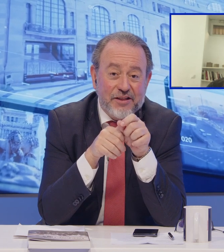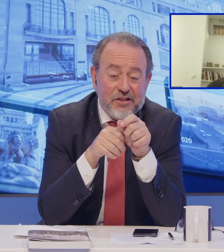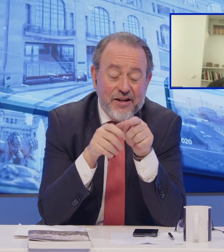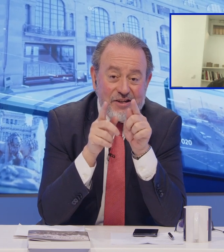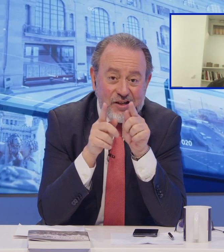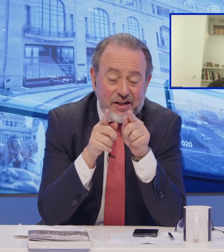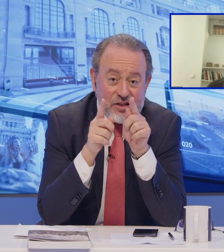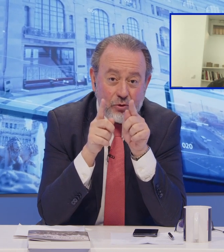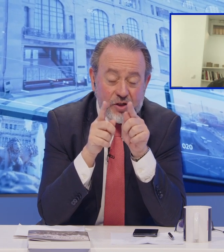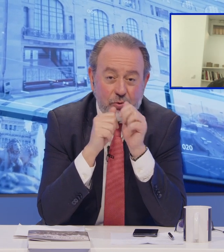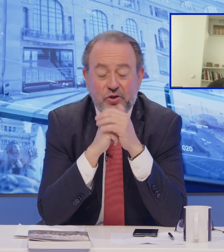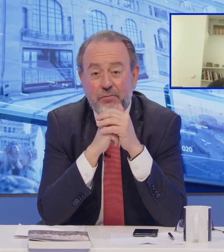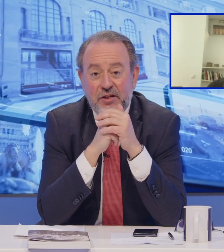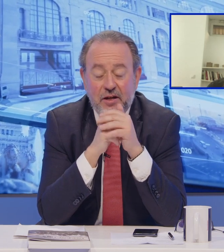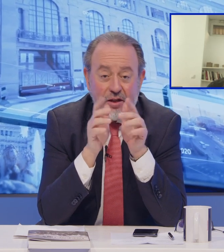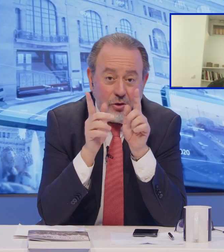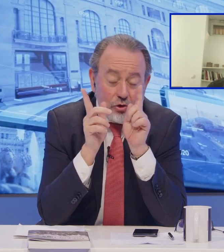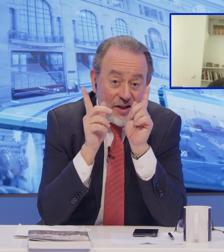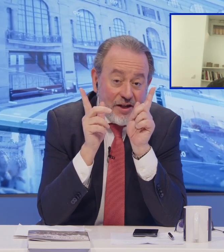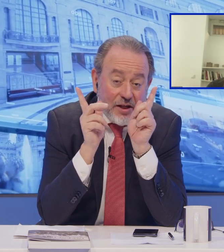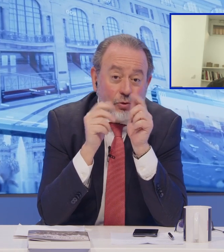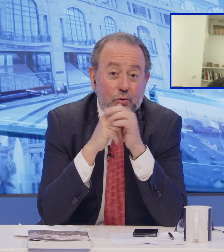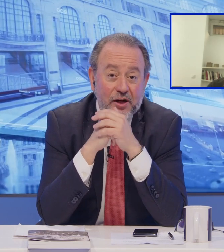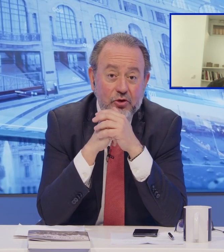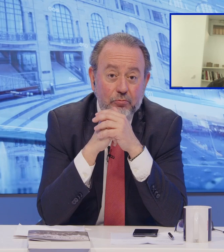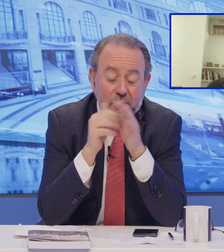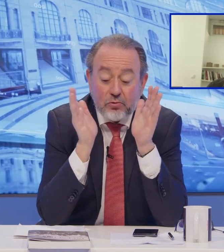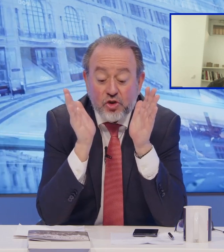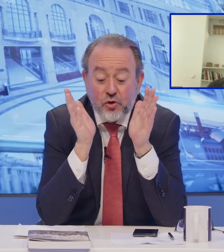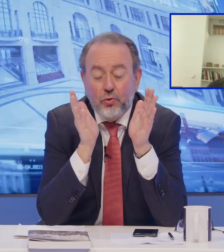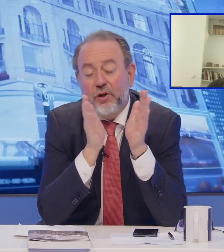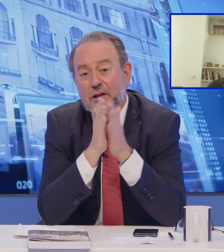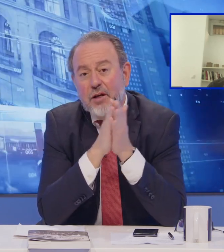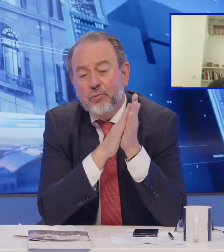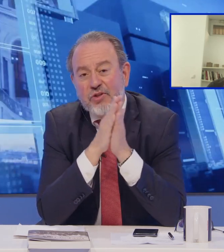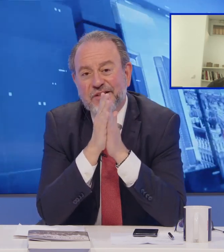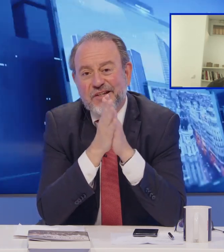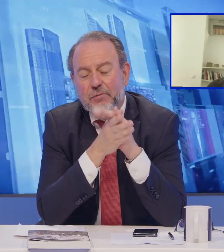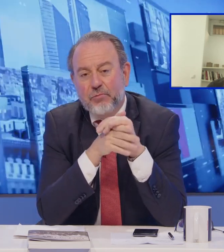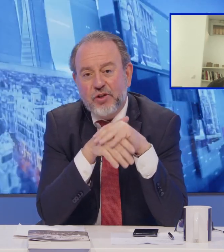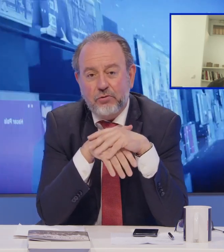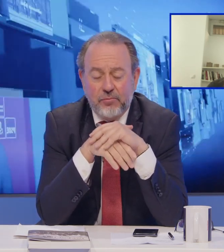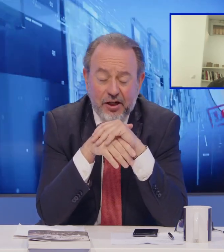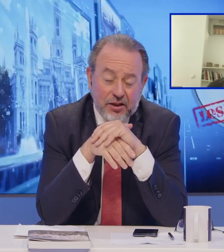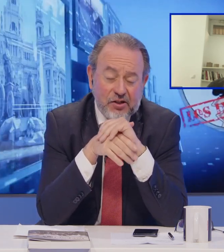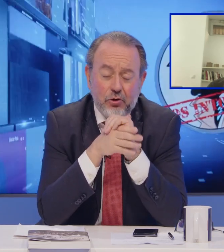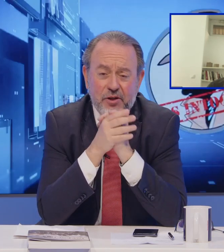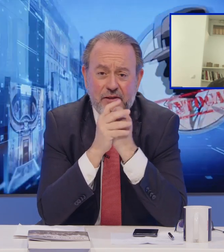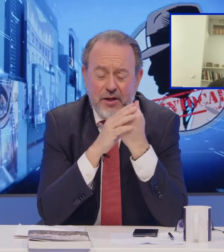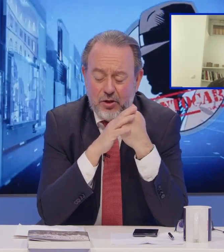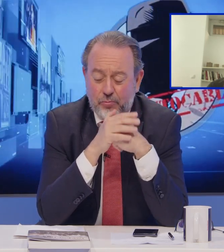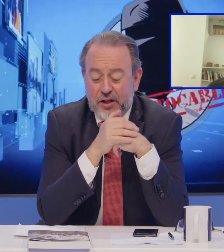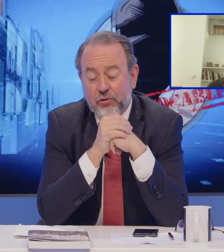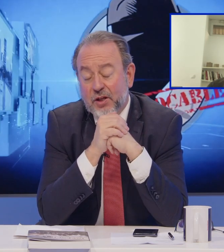podemitas seréis los responsables. Dios quiera que no ocurra eso, pero si ocurre, pues ya sabremos a dónde mirar. Teresa